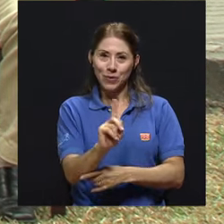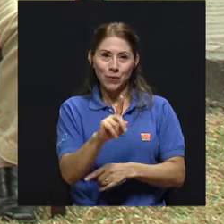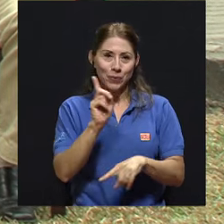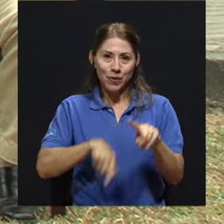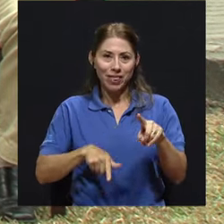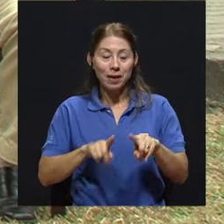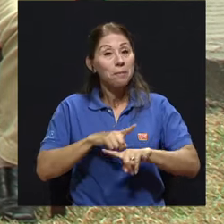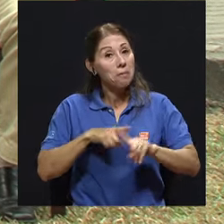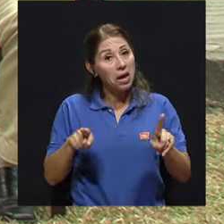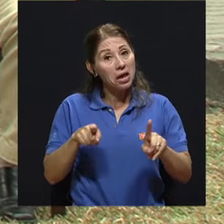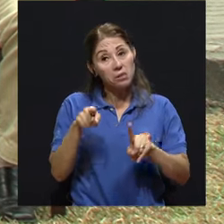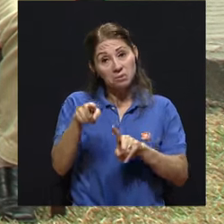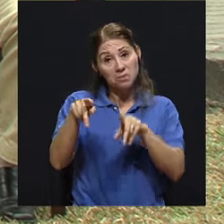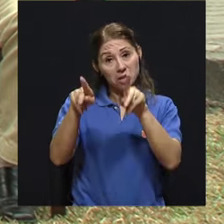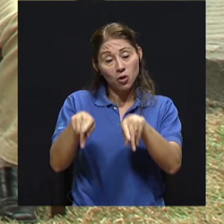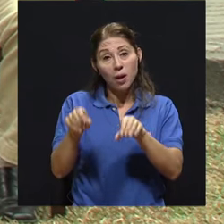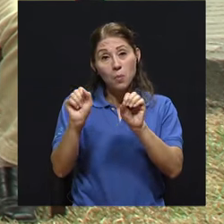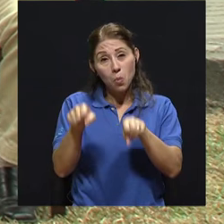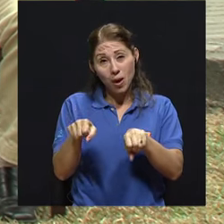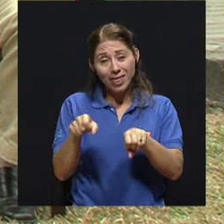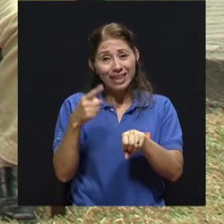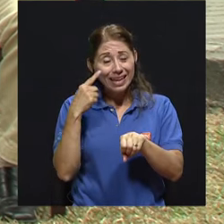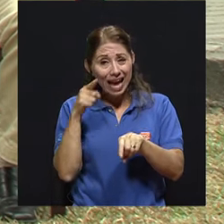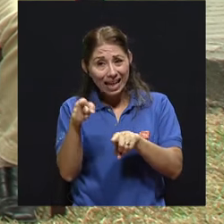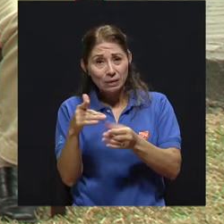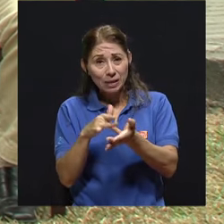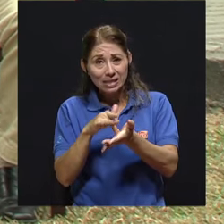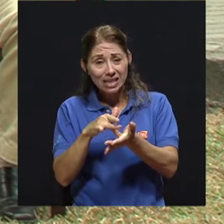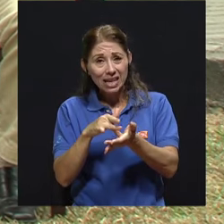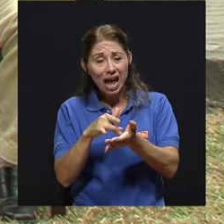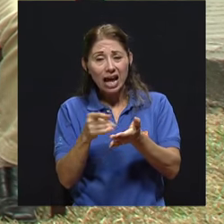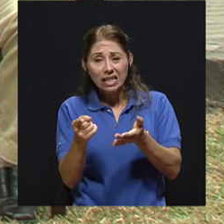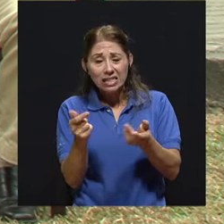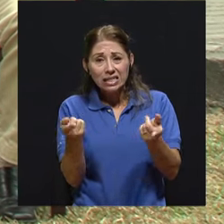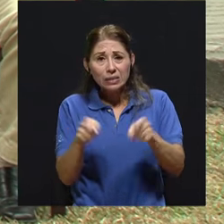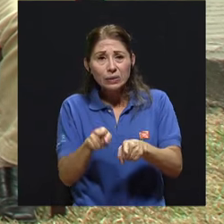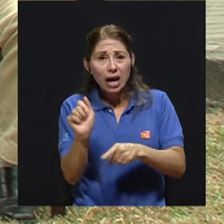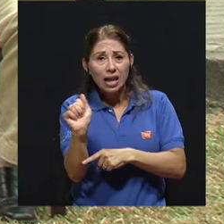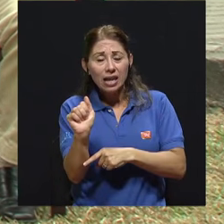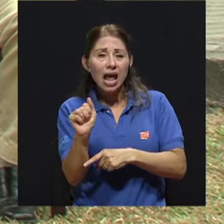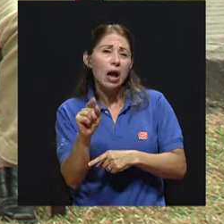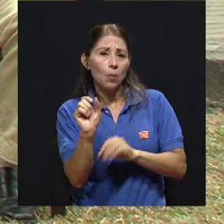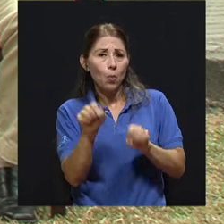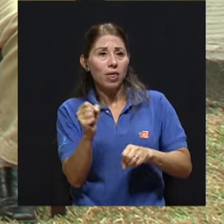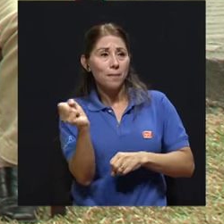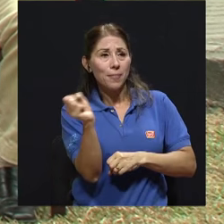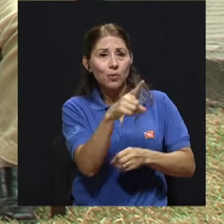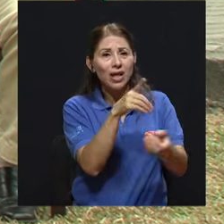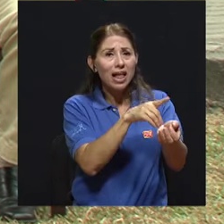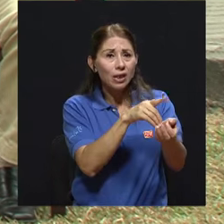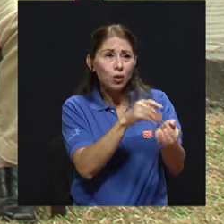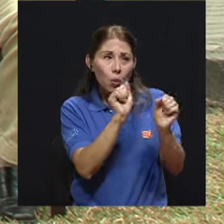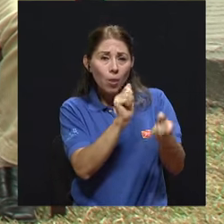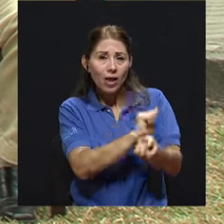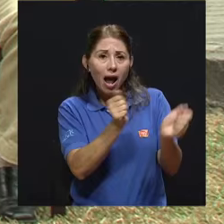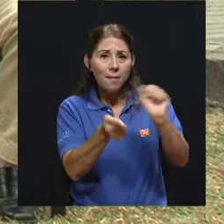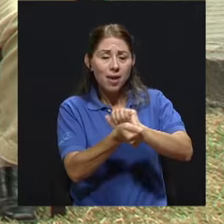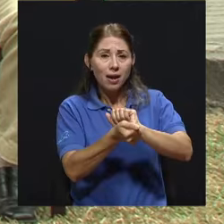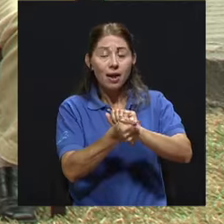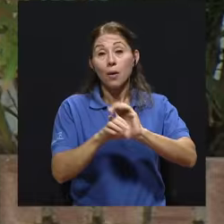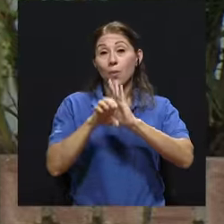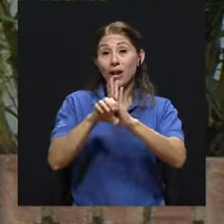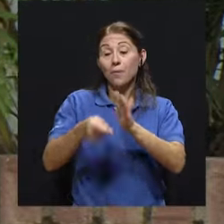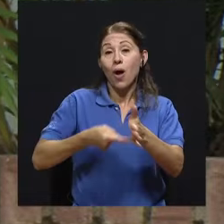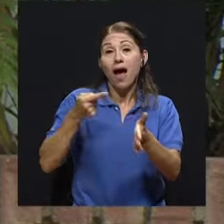el médico que se lo mandó a ver si es factible cambiárselo. Por ejemplo, muy frecuentemente vemos alergias a los